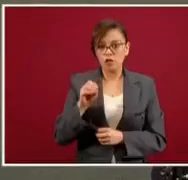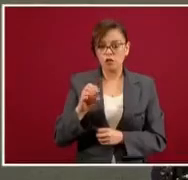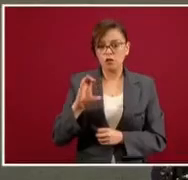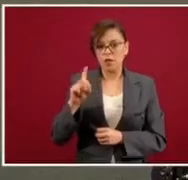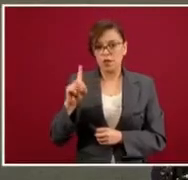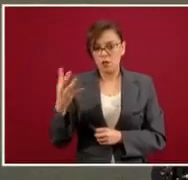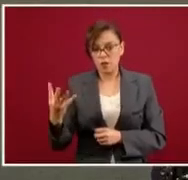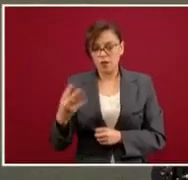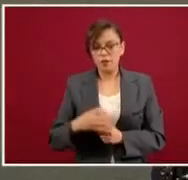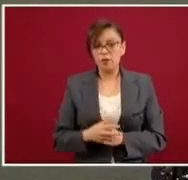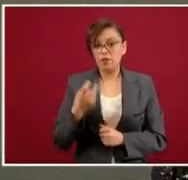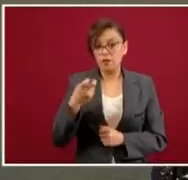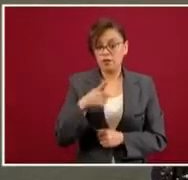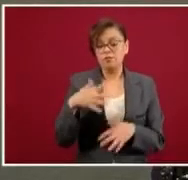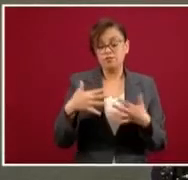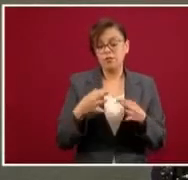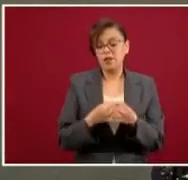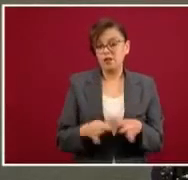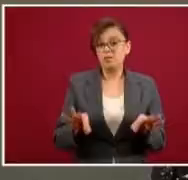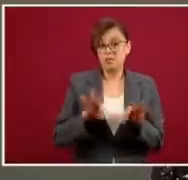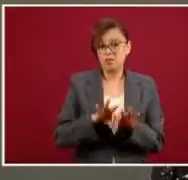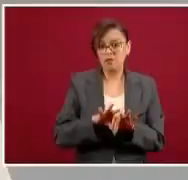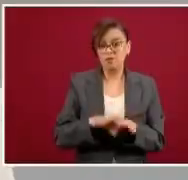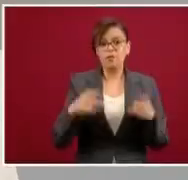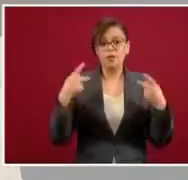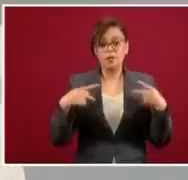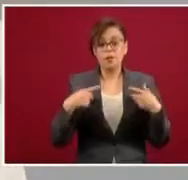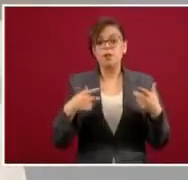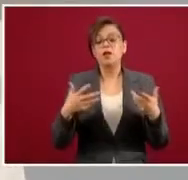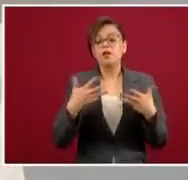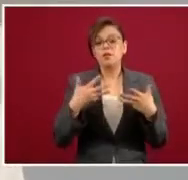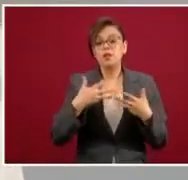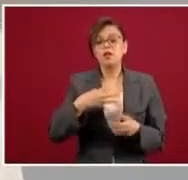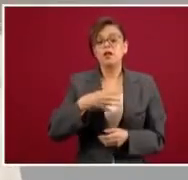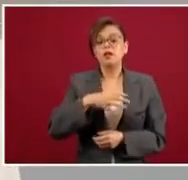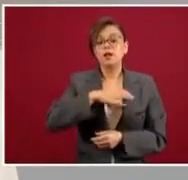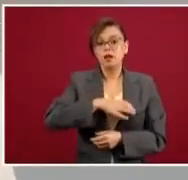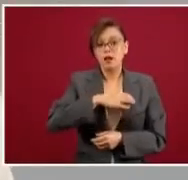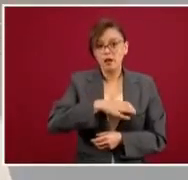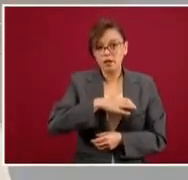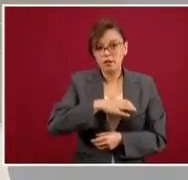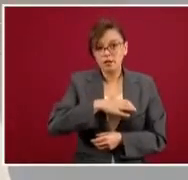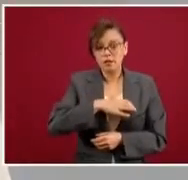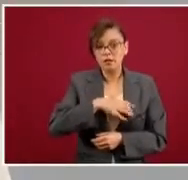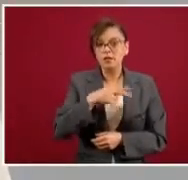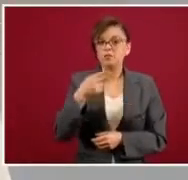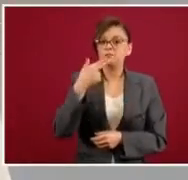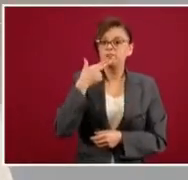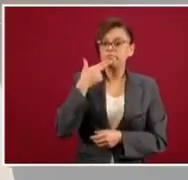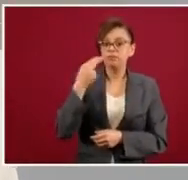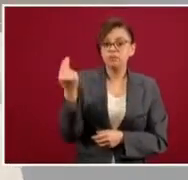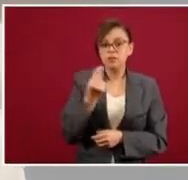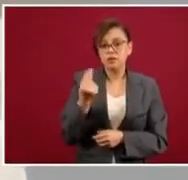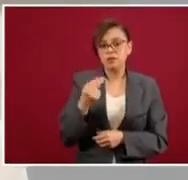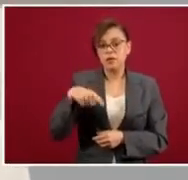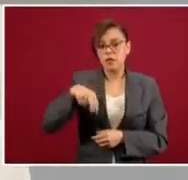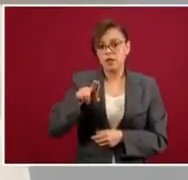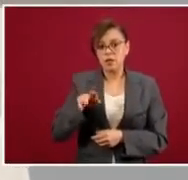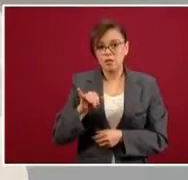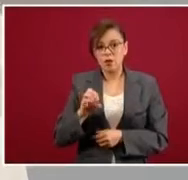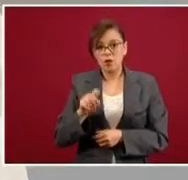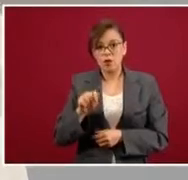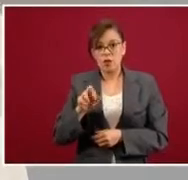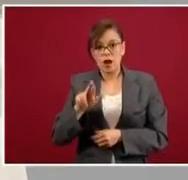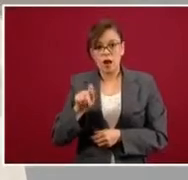forma importante, las personas que padecen cáncer, las personas que usan quimioterapia contra el cáncer, las personas